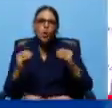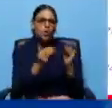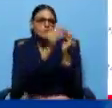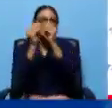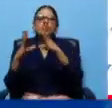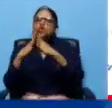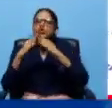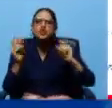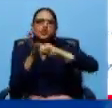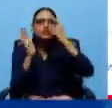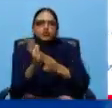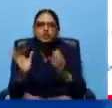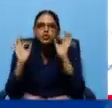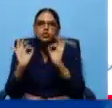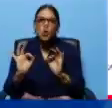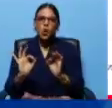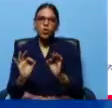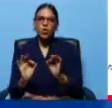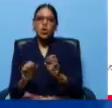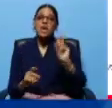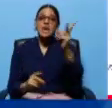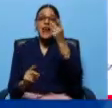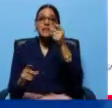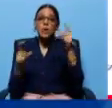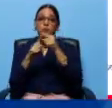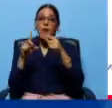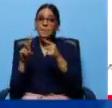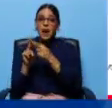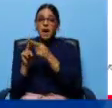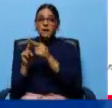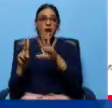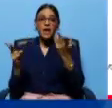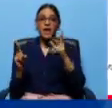Recuperarlo todo. Y la segunda palabra empieza por T.